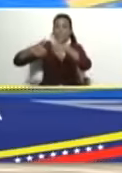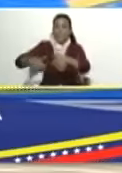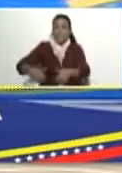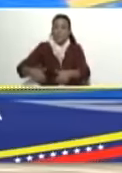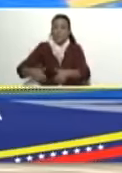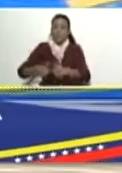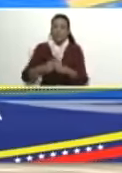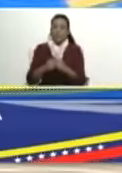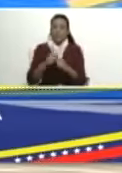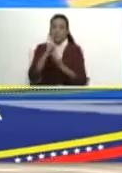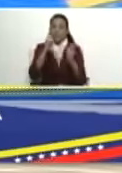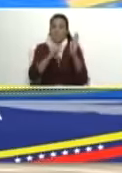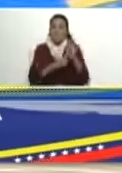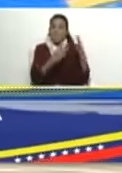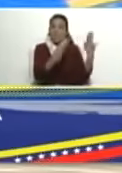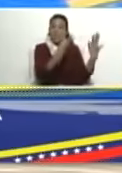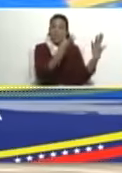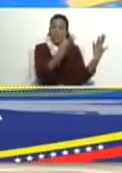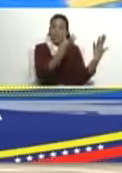Varios siglos.